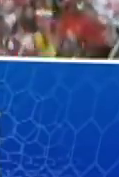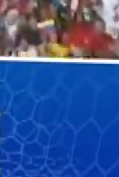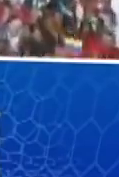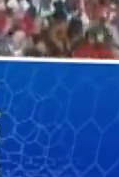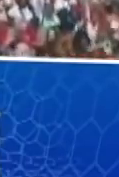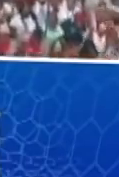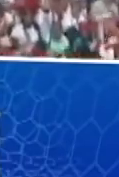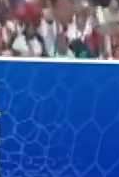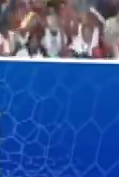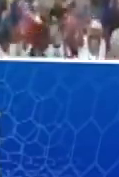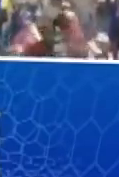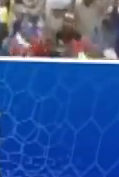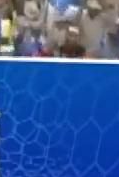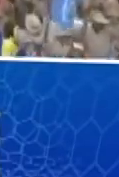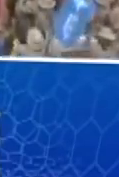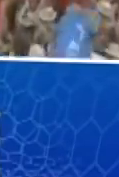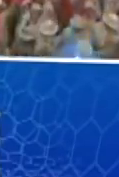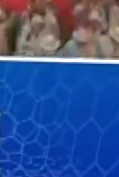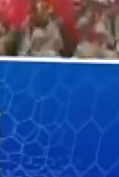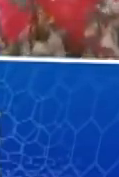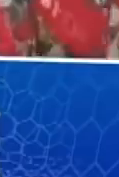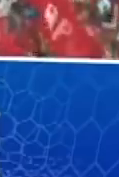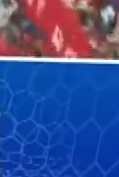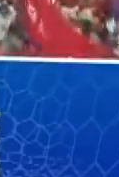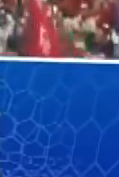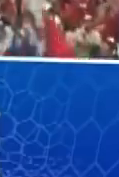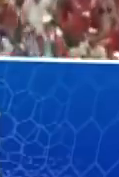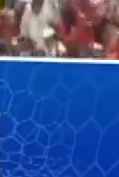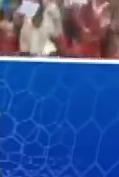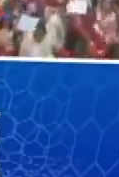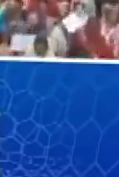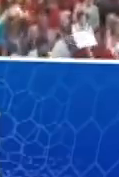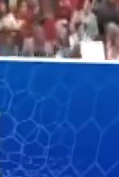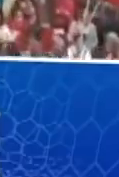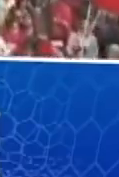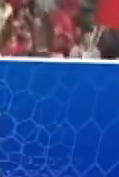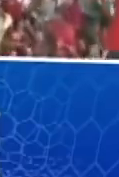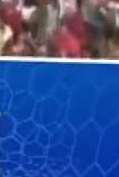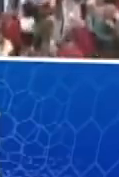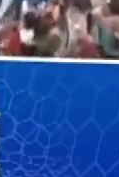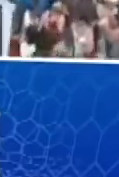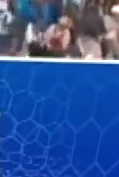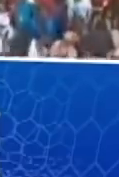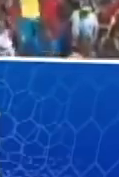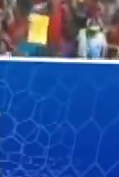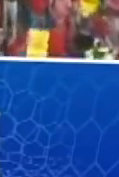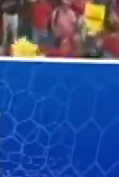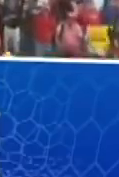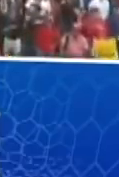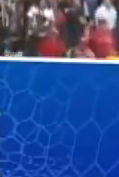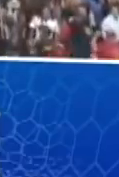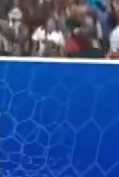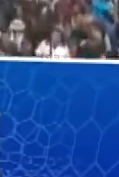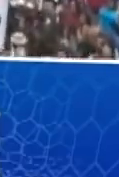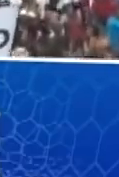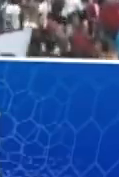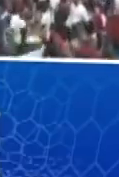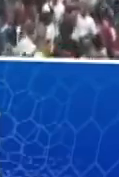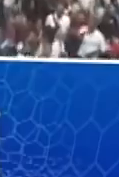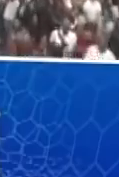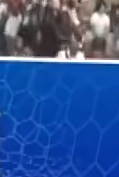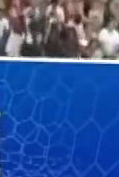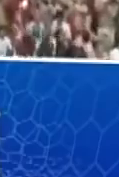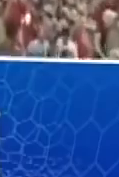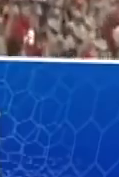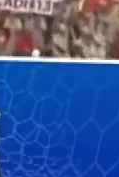Yo quiero agradecerle al pueblo de Venezuela todo el apoyo, toda la conciencia, toda la capacidad de movilización. Y en